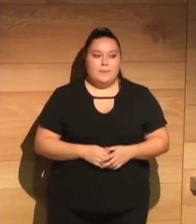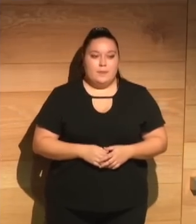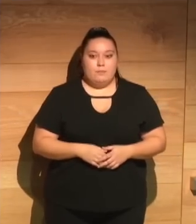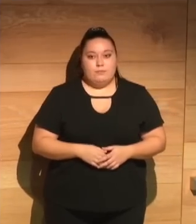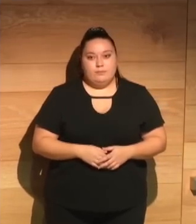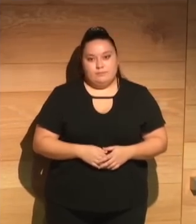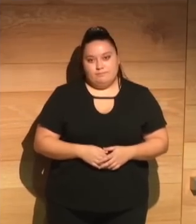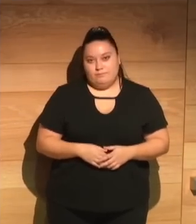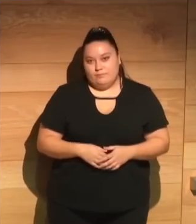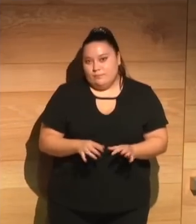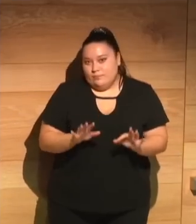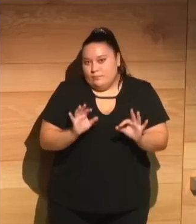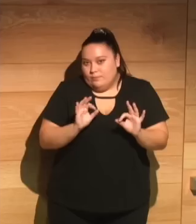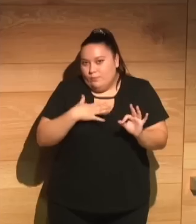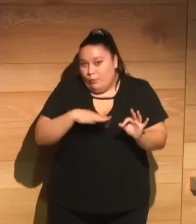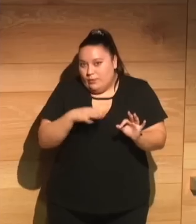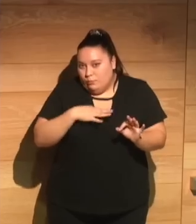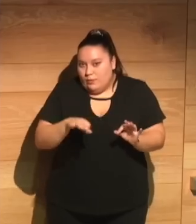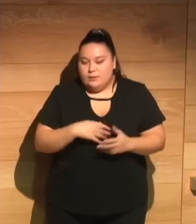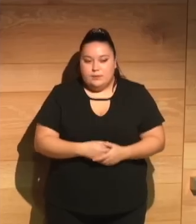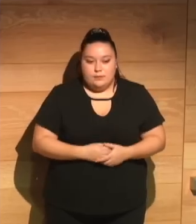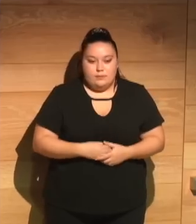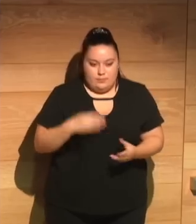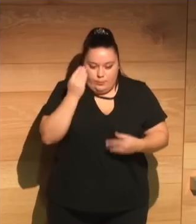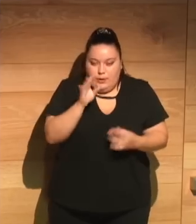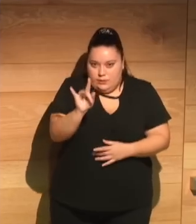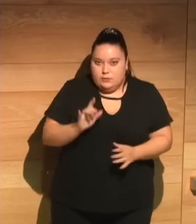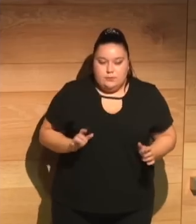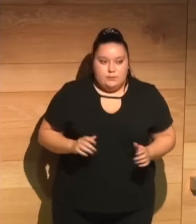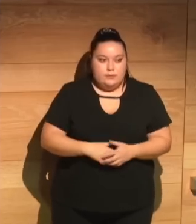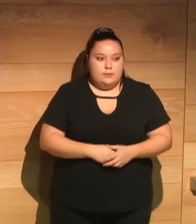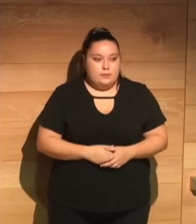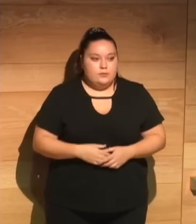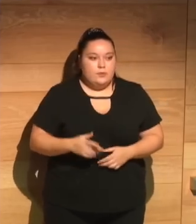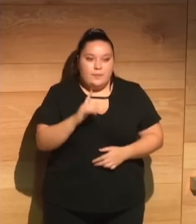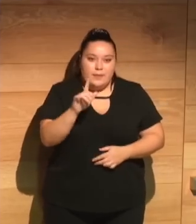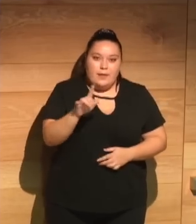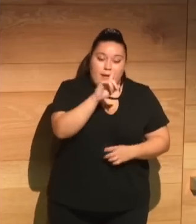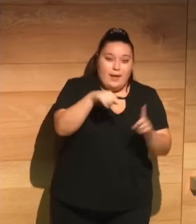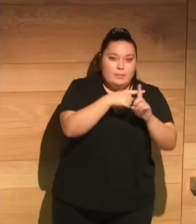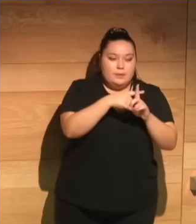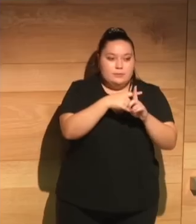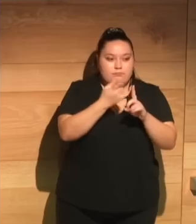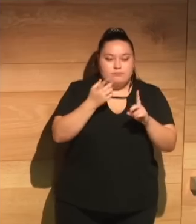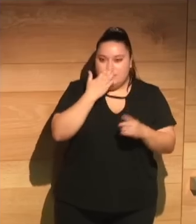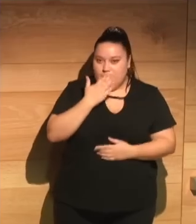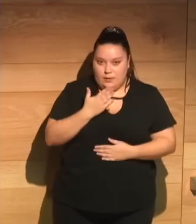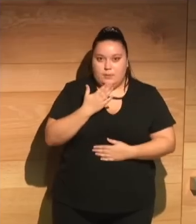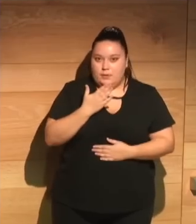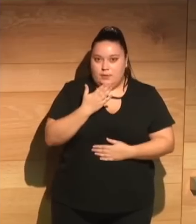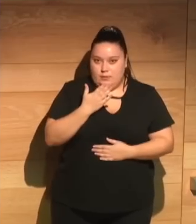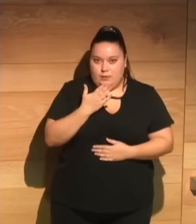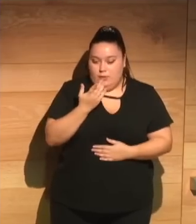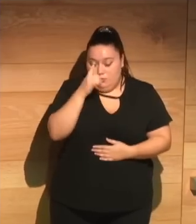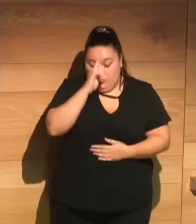Pues puedes tomártelo así, Rodrigo, y aquí seguimos fracasando una vez más. Creo que además, sinceramente, honestamente, no sé qué os